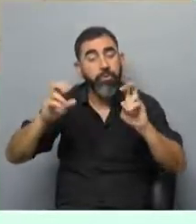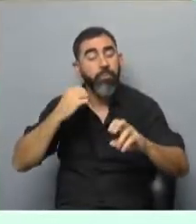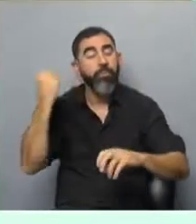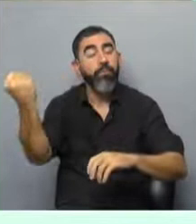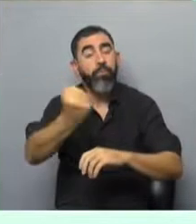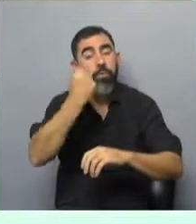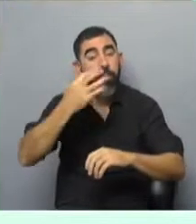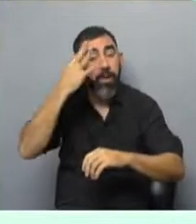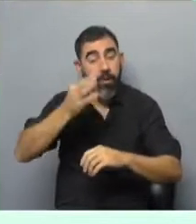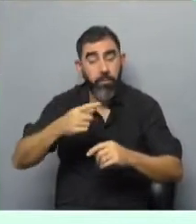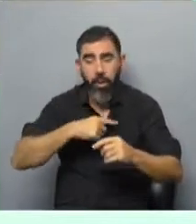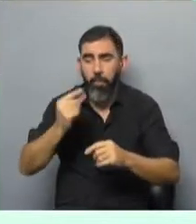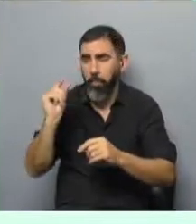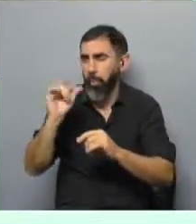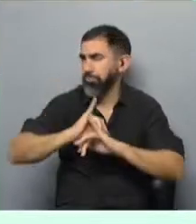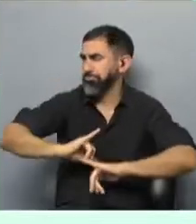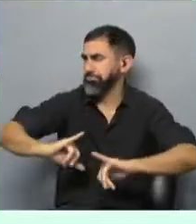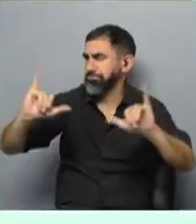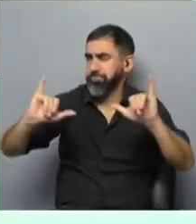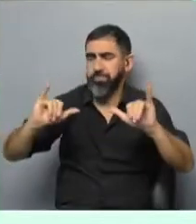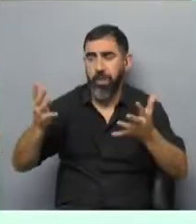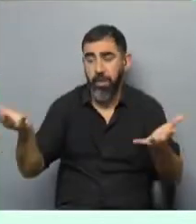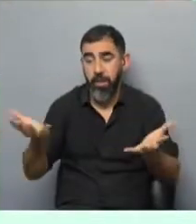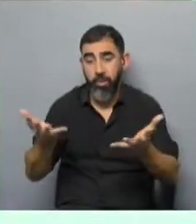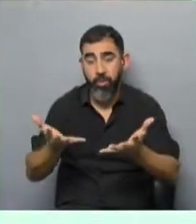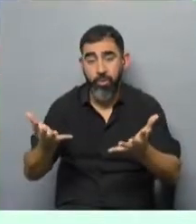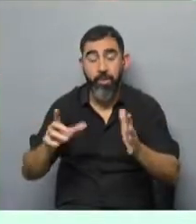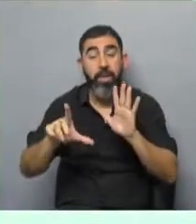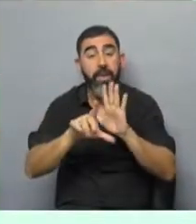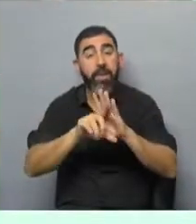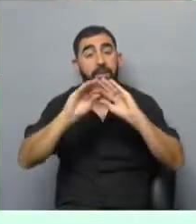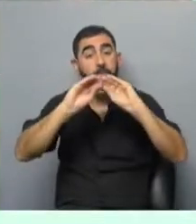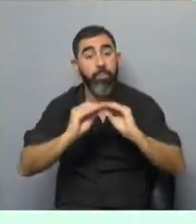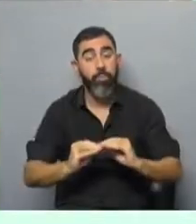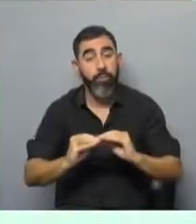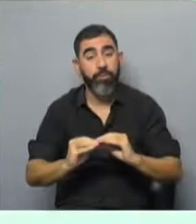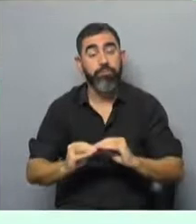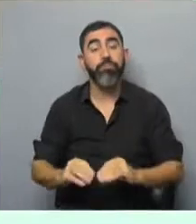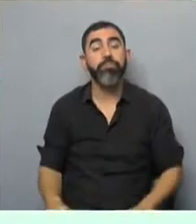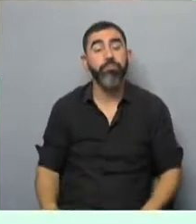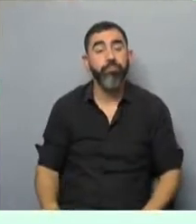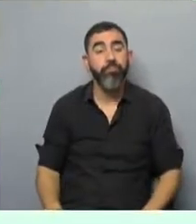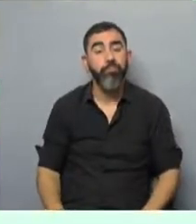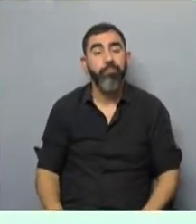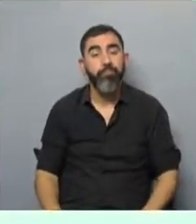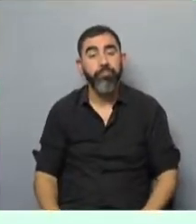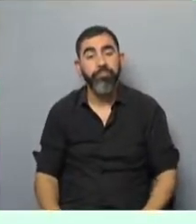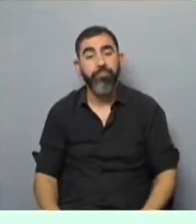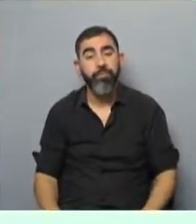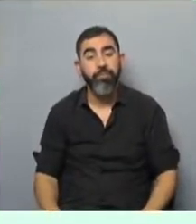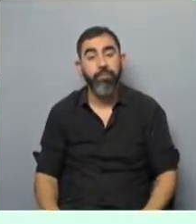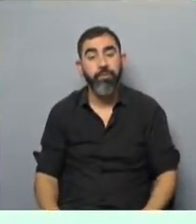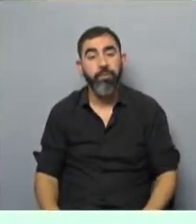fundamental y que ha tenido poca trascendencia en el curso de la ley de presupuesto y las rendiciones de cuentas posteriores, como